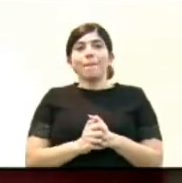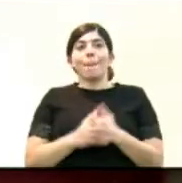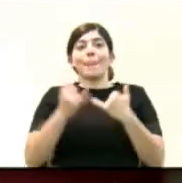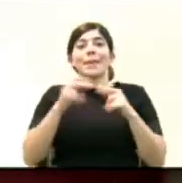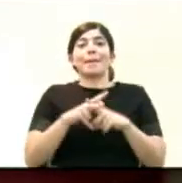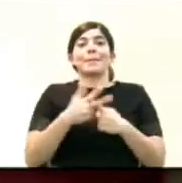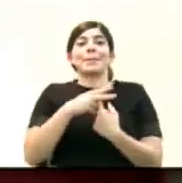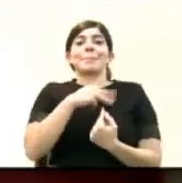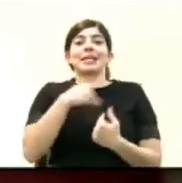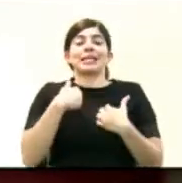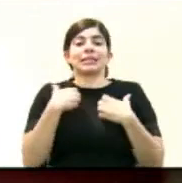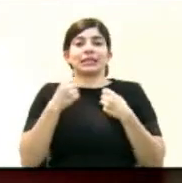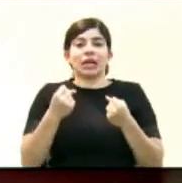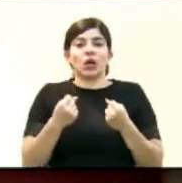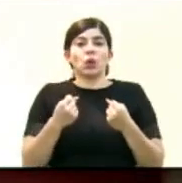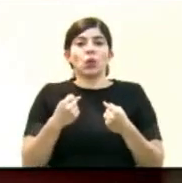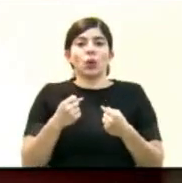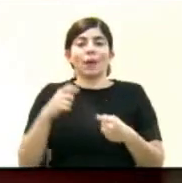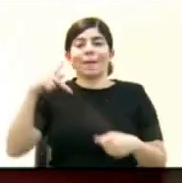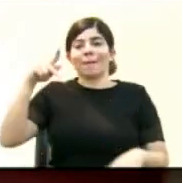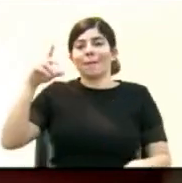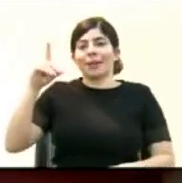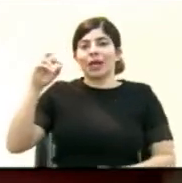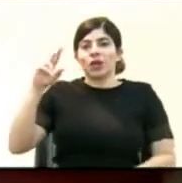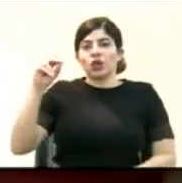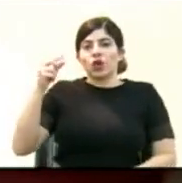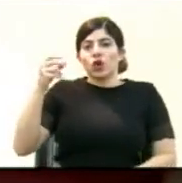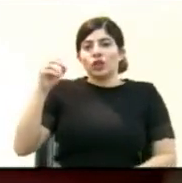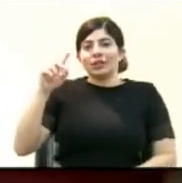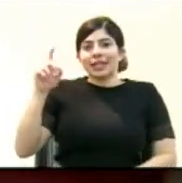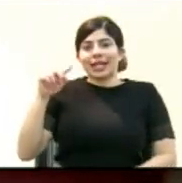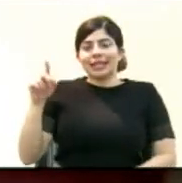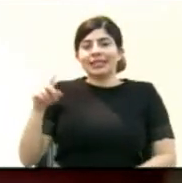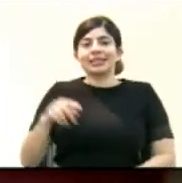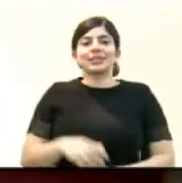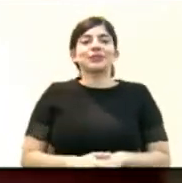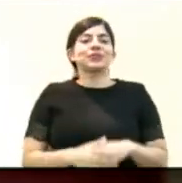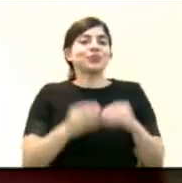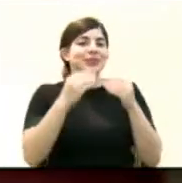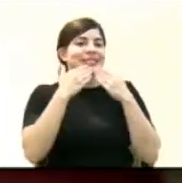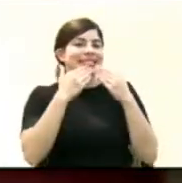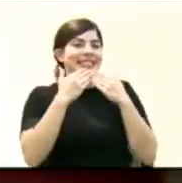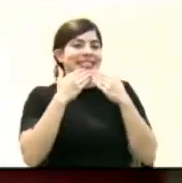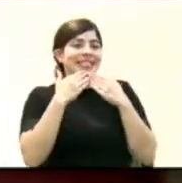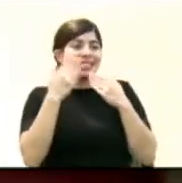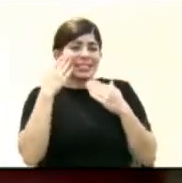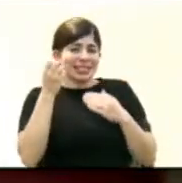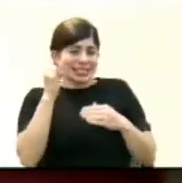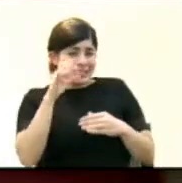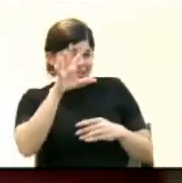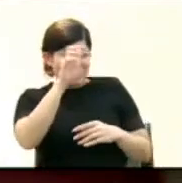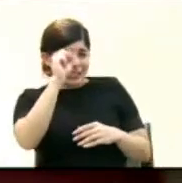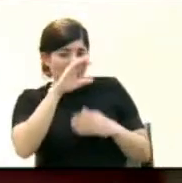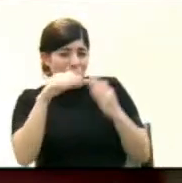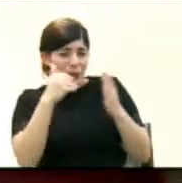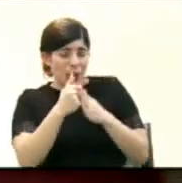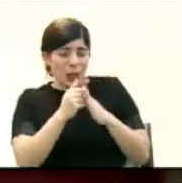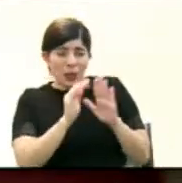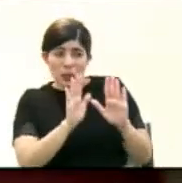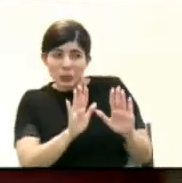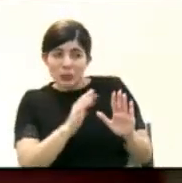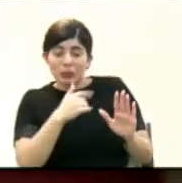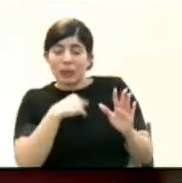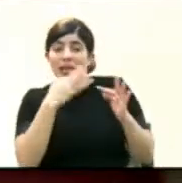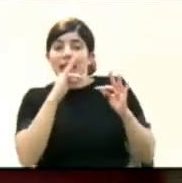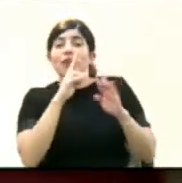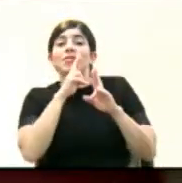Iniciaríamos con el ministro de Salud, ahí el doctor Pedro González. Muchas gracias. No sé si logré captar todas las preguntas. Me gustaría